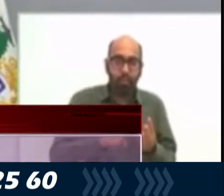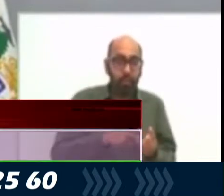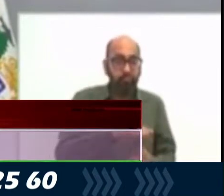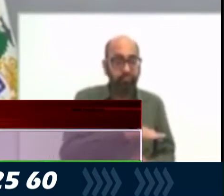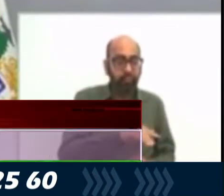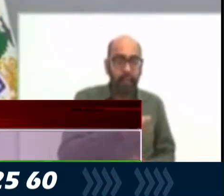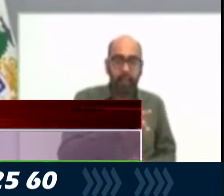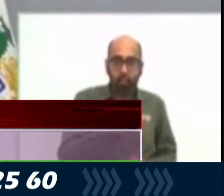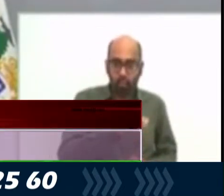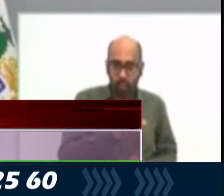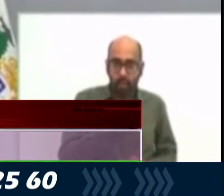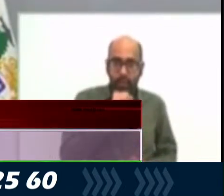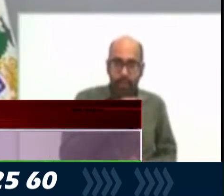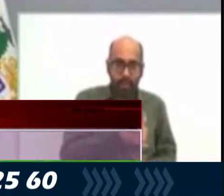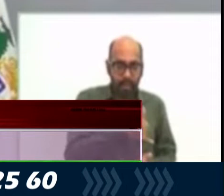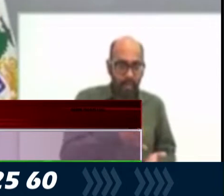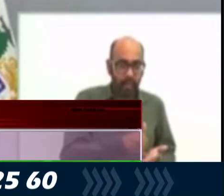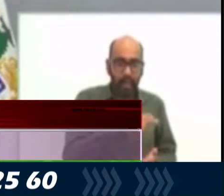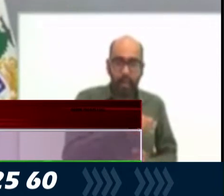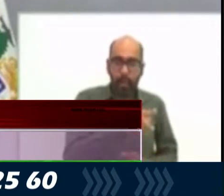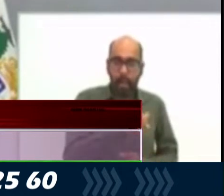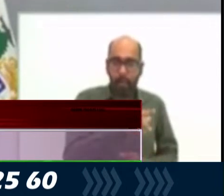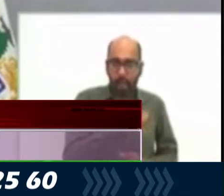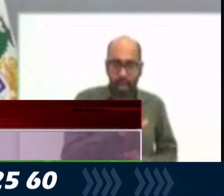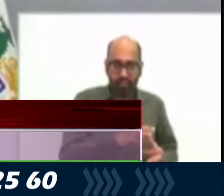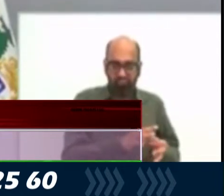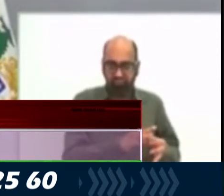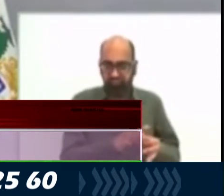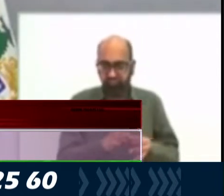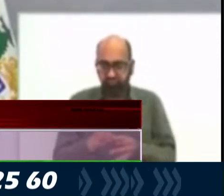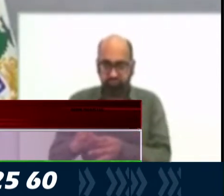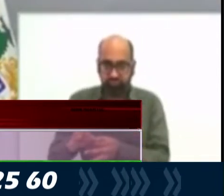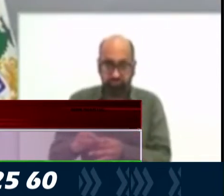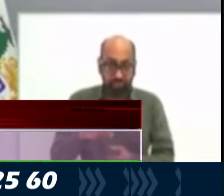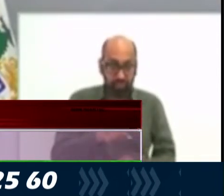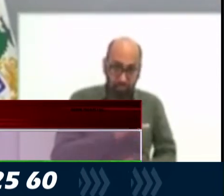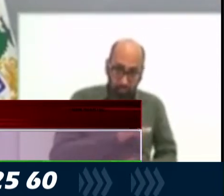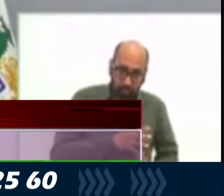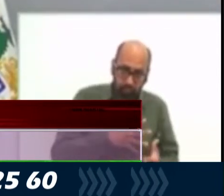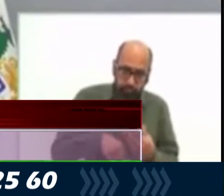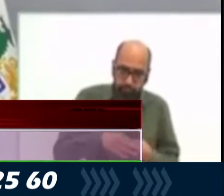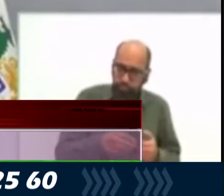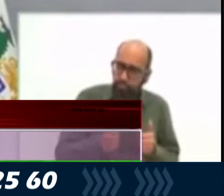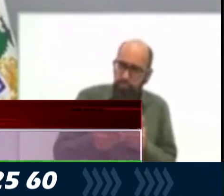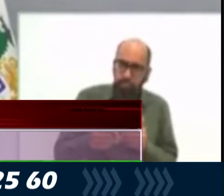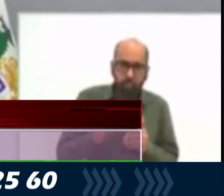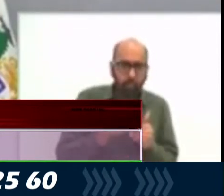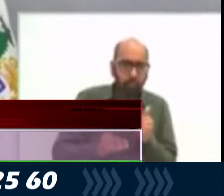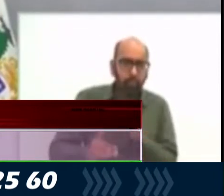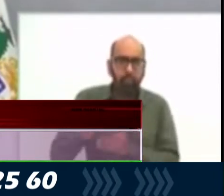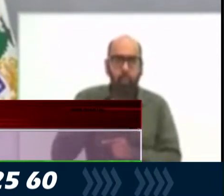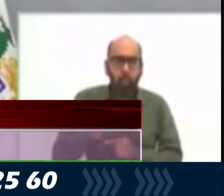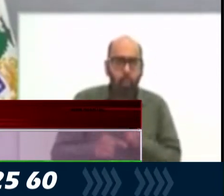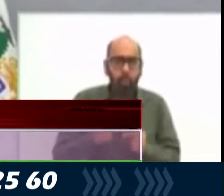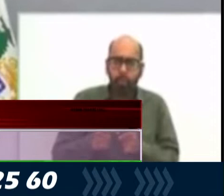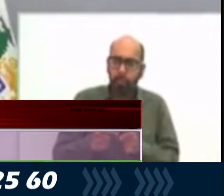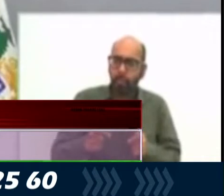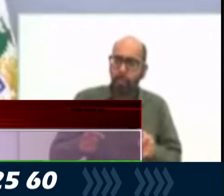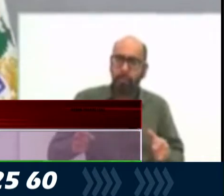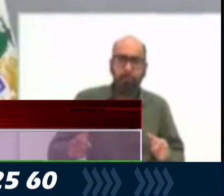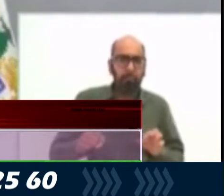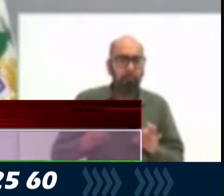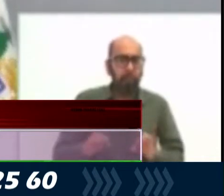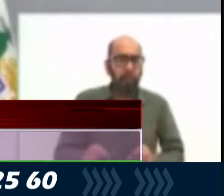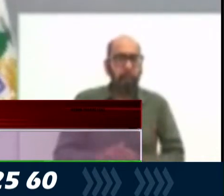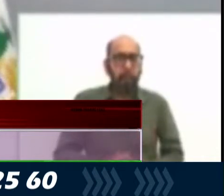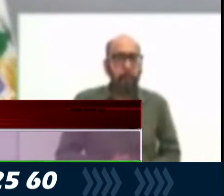fundamental para el desarrollo económico de la entidad y del país, que se encuentra en crecimiento continuo, siendo su